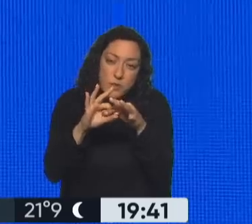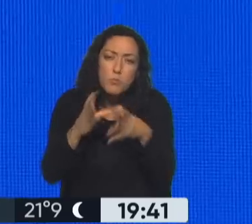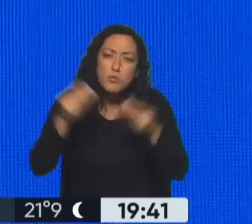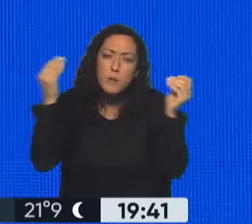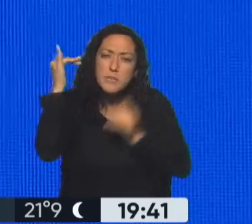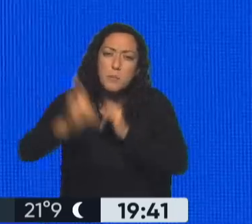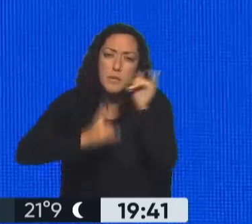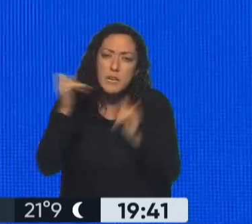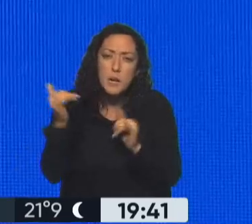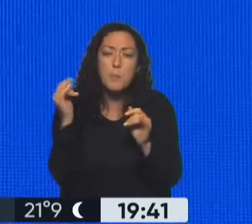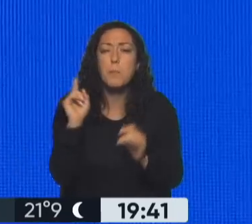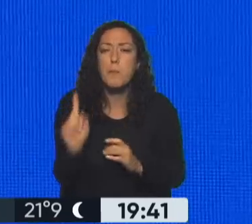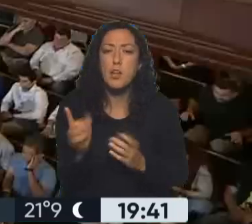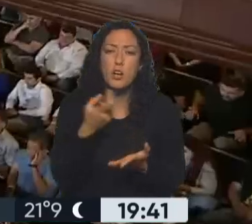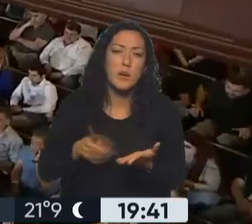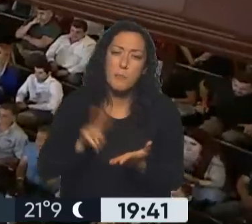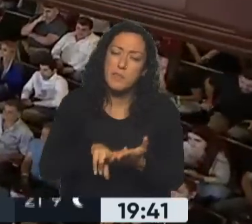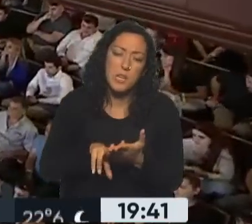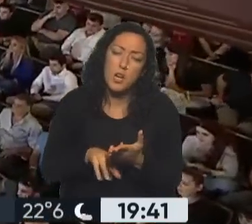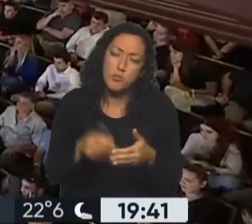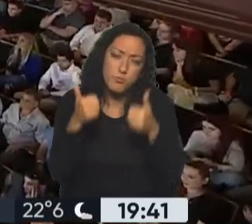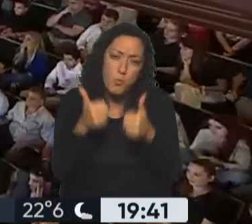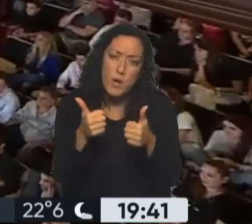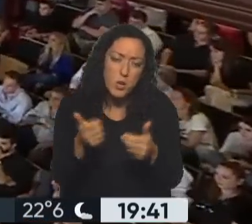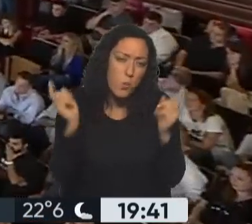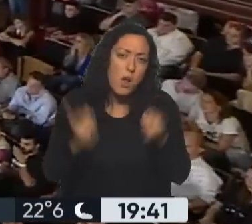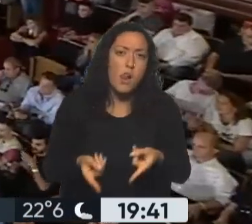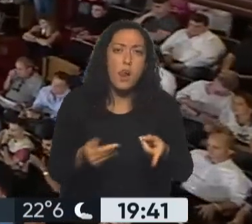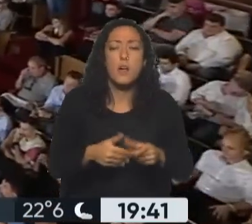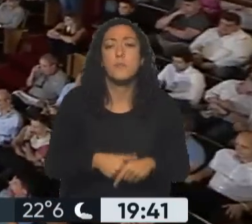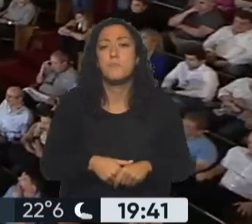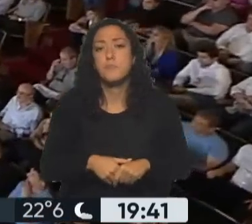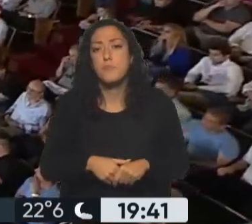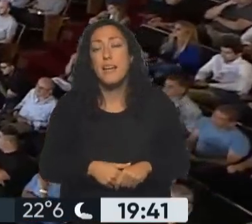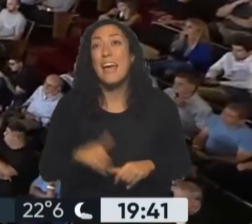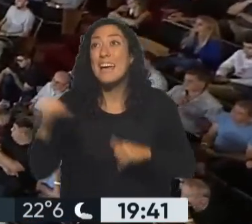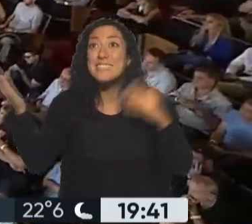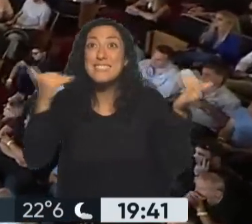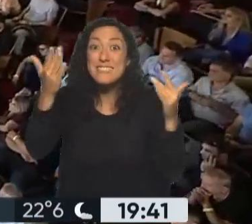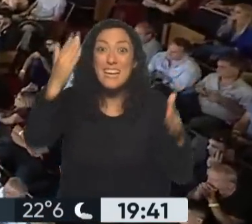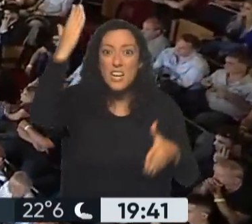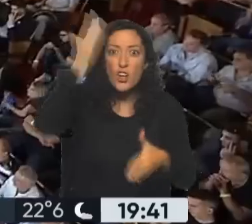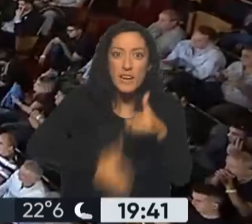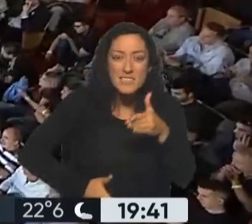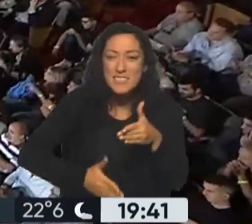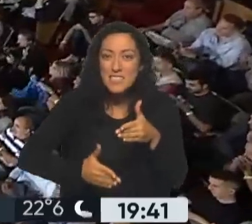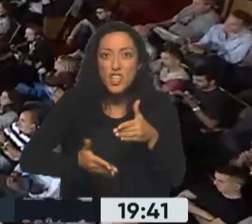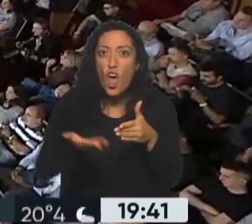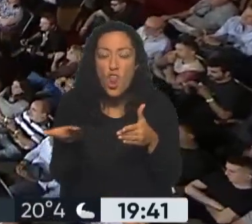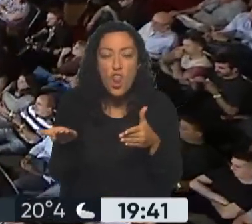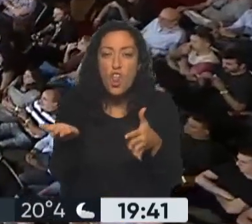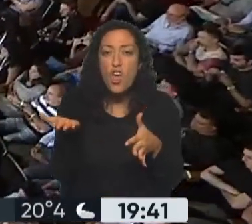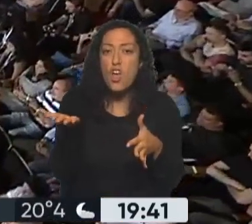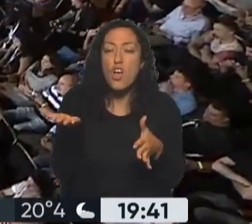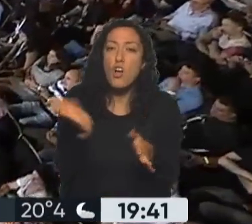pero siempre es bueno volver a hacerlo. La restricción externa, el stop and go siempre, esa cosa de que,